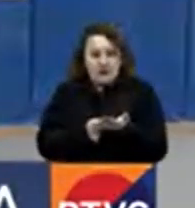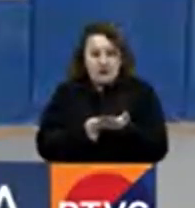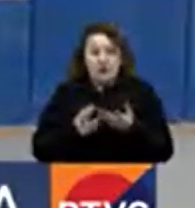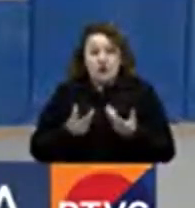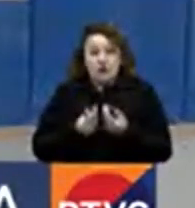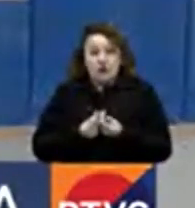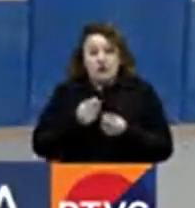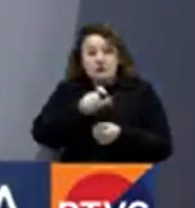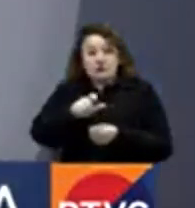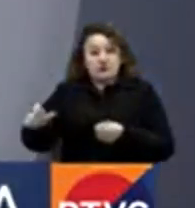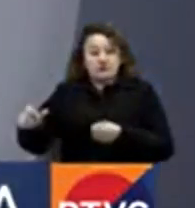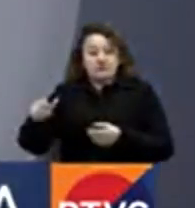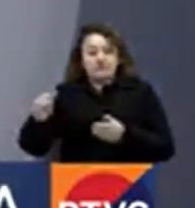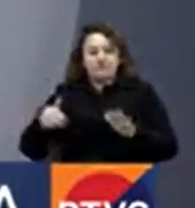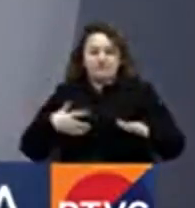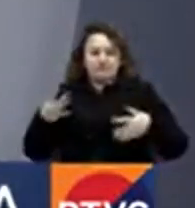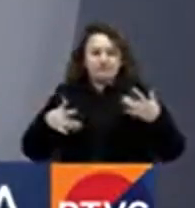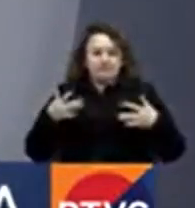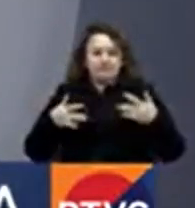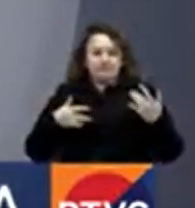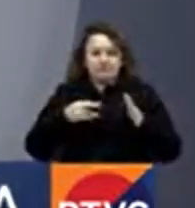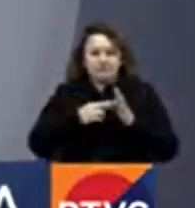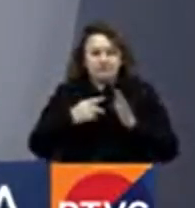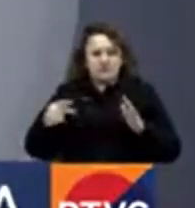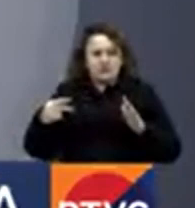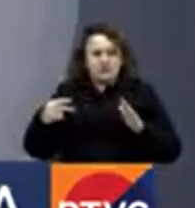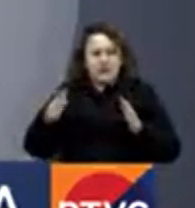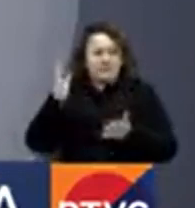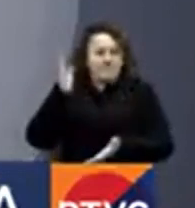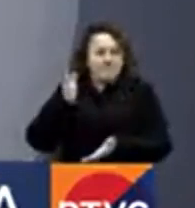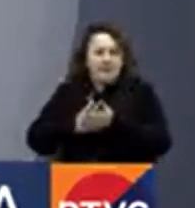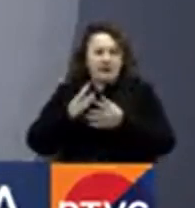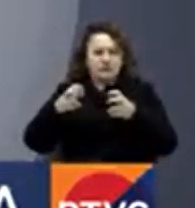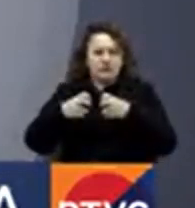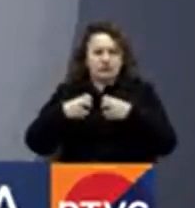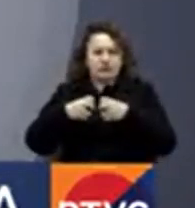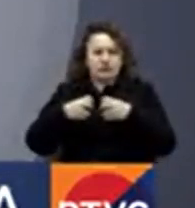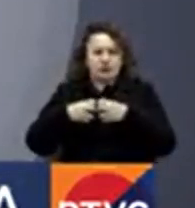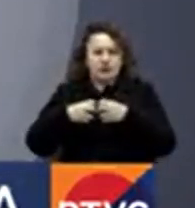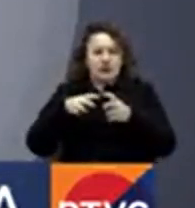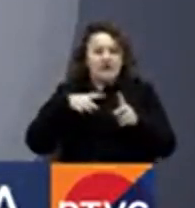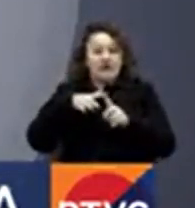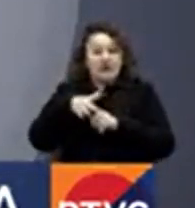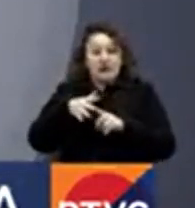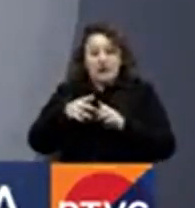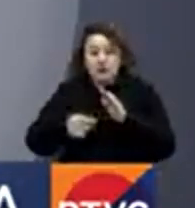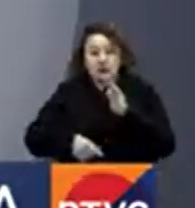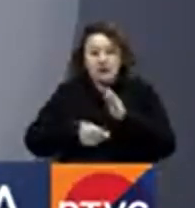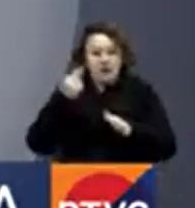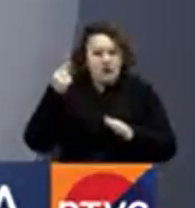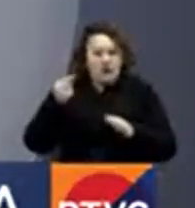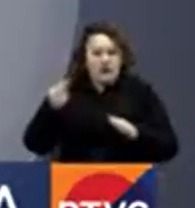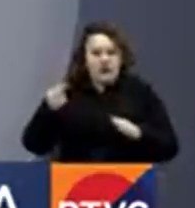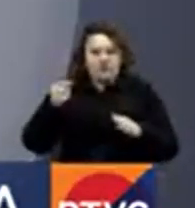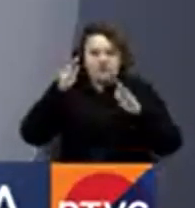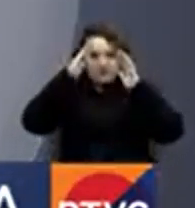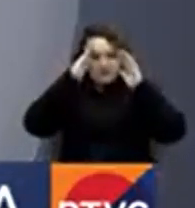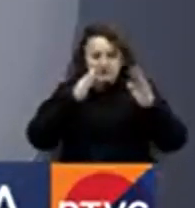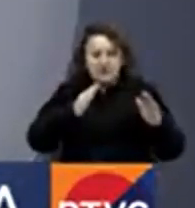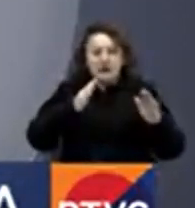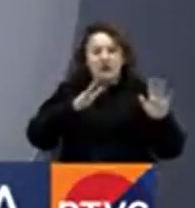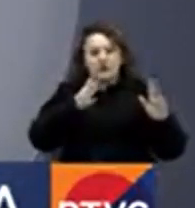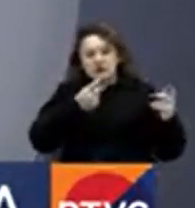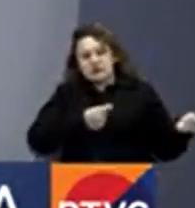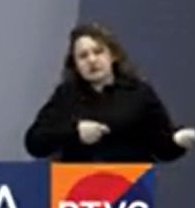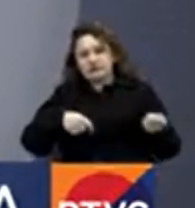de la piscina, lugar donde se generó el flujo de corriente eléctrica. Los afectados recibieron atención de primeros auxilios y luego fueron remitidos